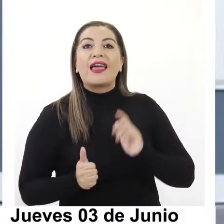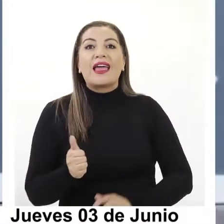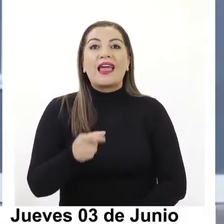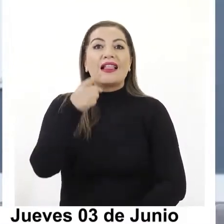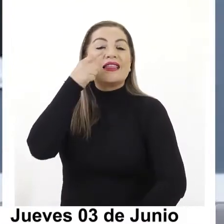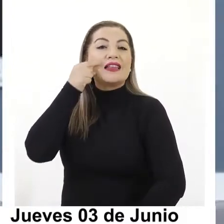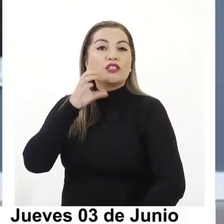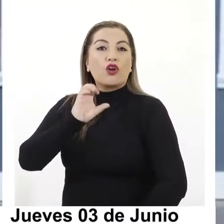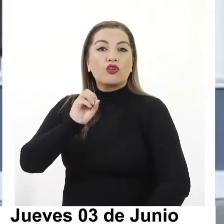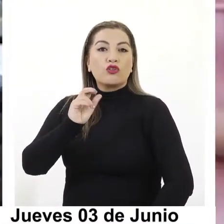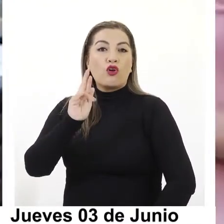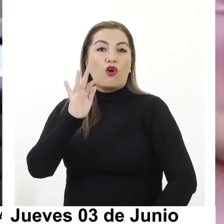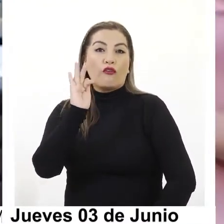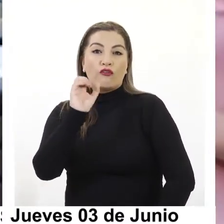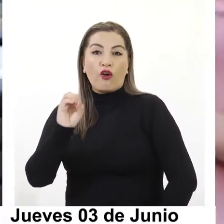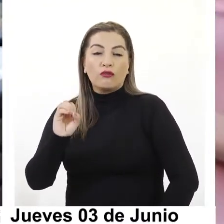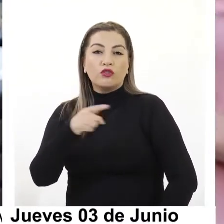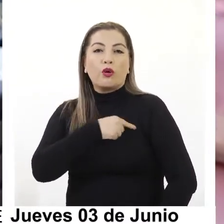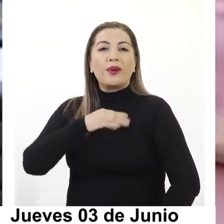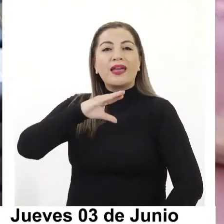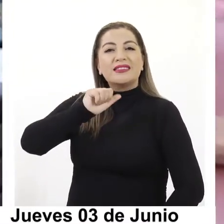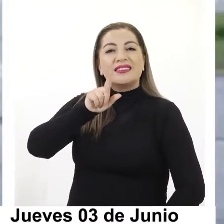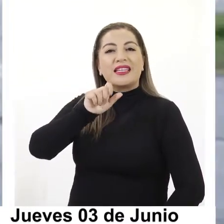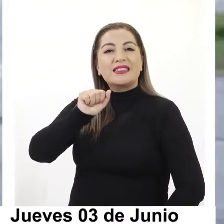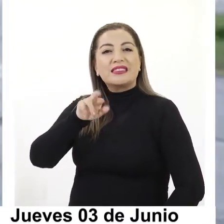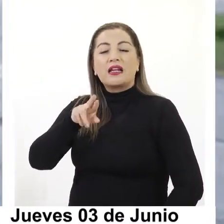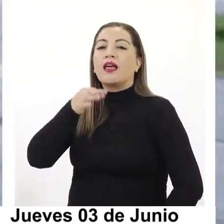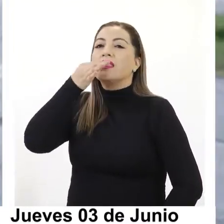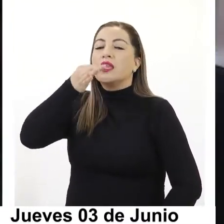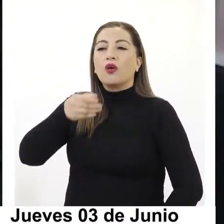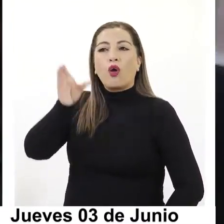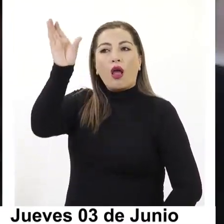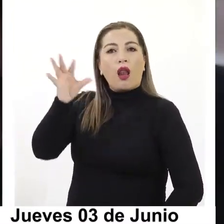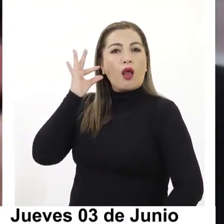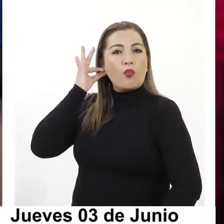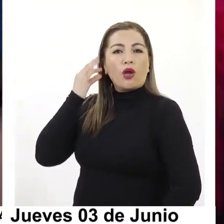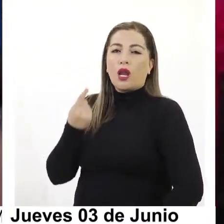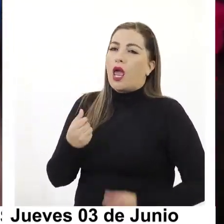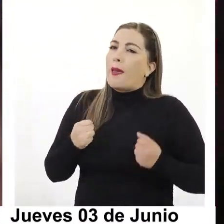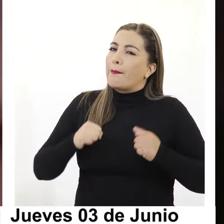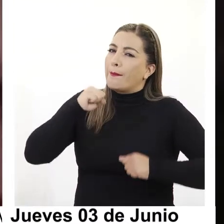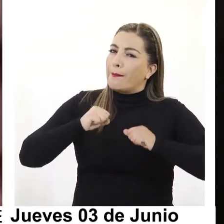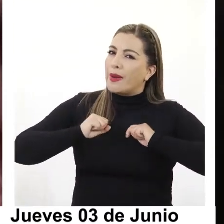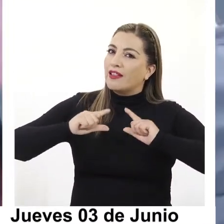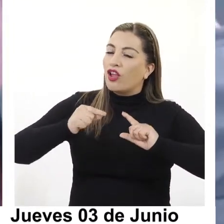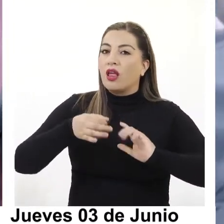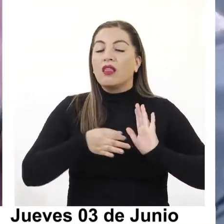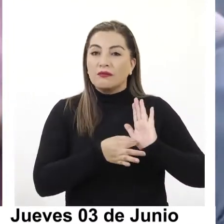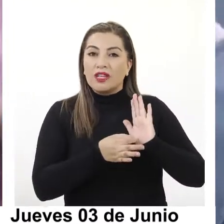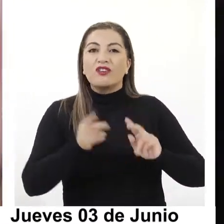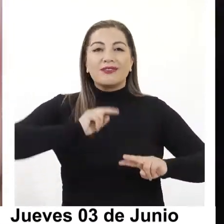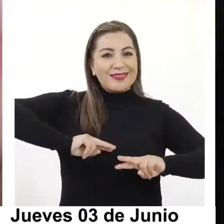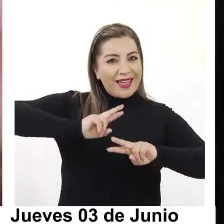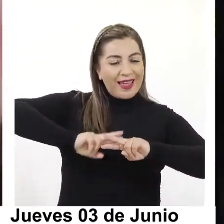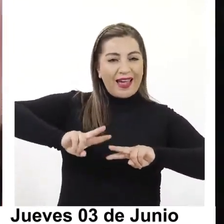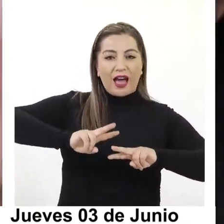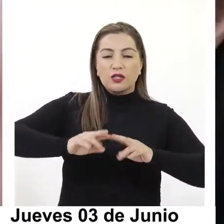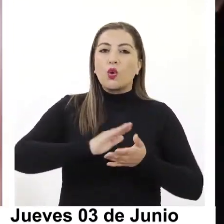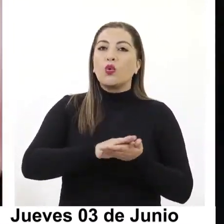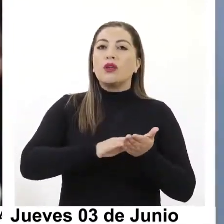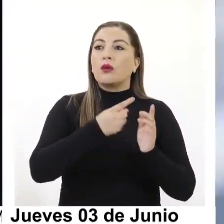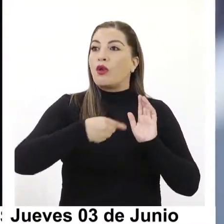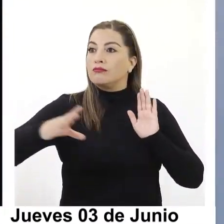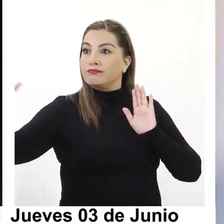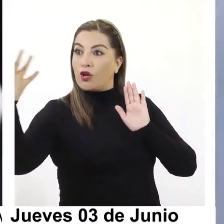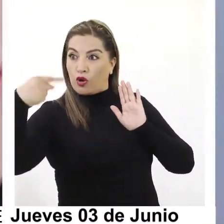el director regional de Corfo, César Villanueva, resaltó el espíritu emprendedor del equipo y suprayó que constituyen un